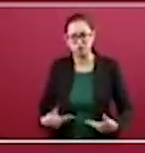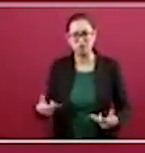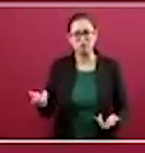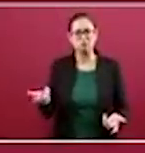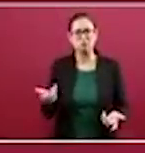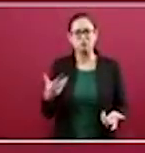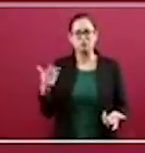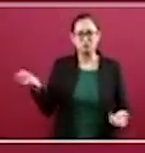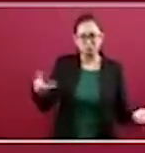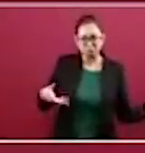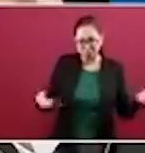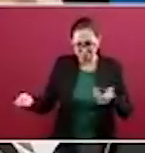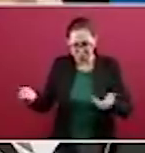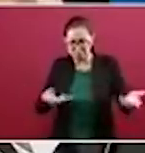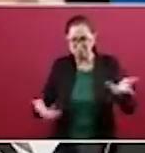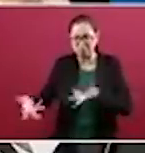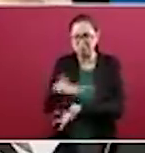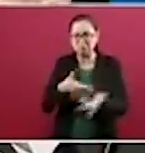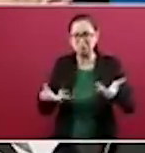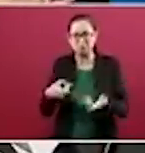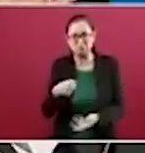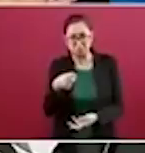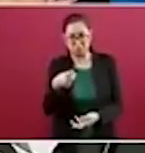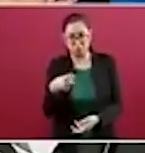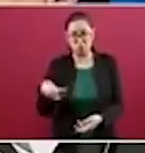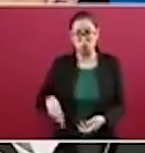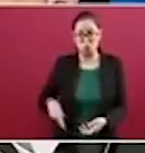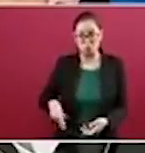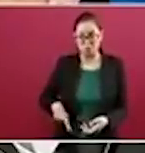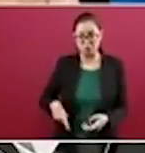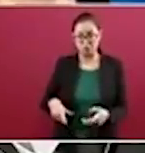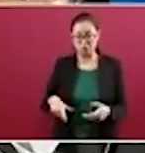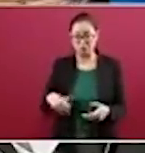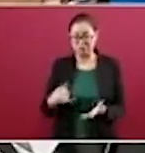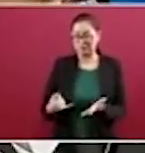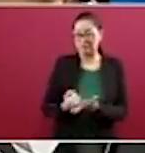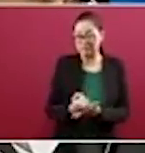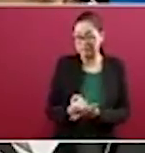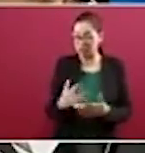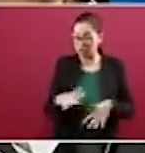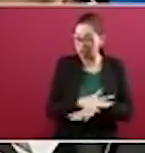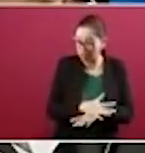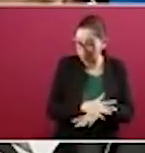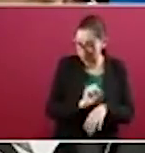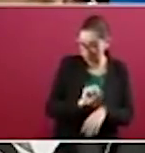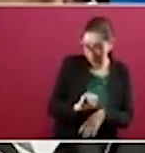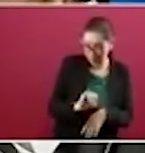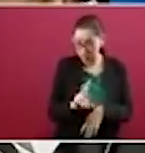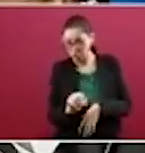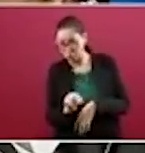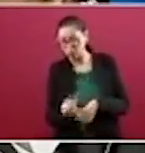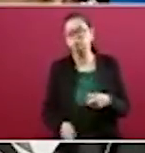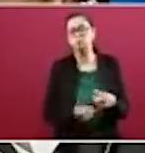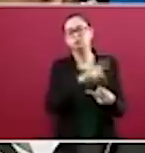estas audiencias modificarán en algo la postura del gobierno respecto a ello? Esa es una. Y la segunda, aprovechando que